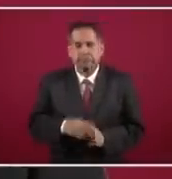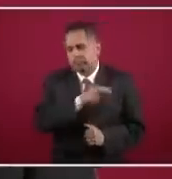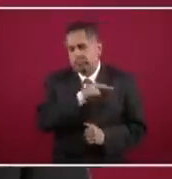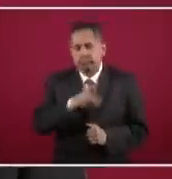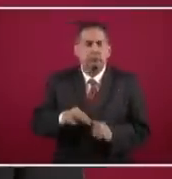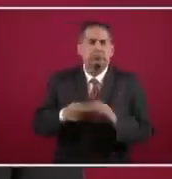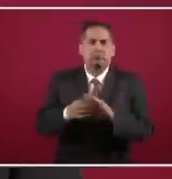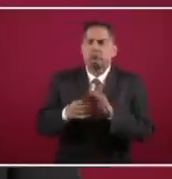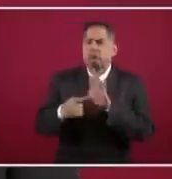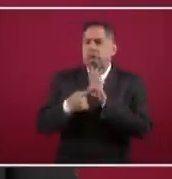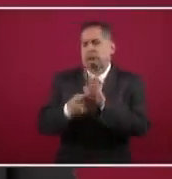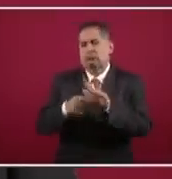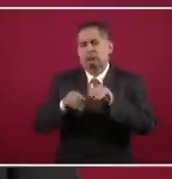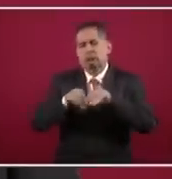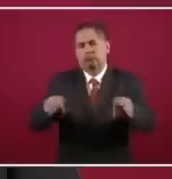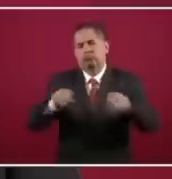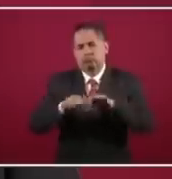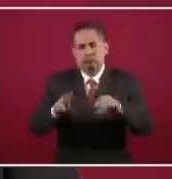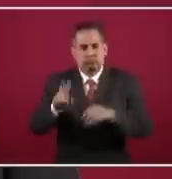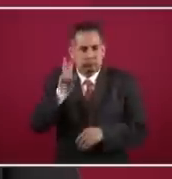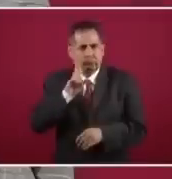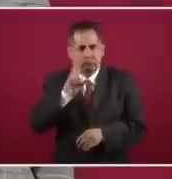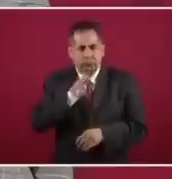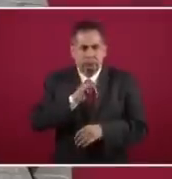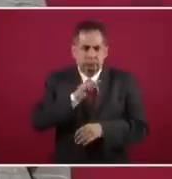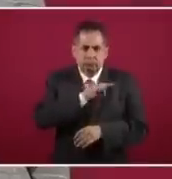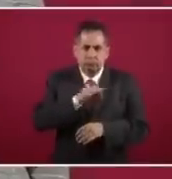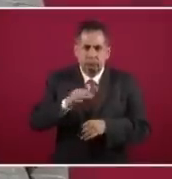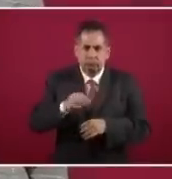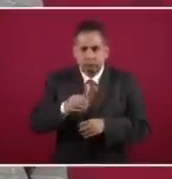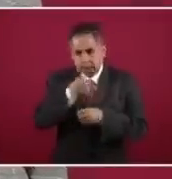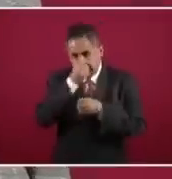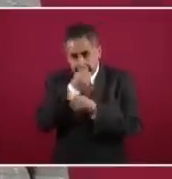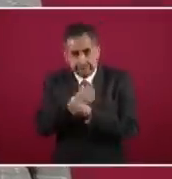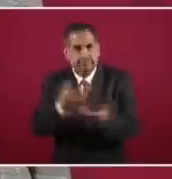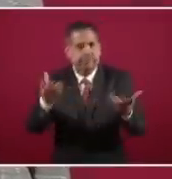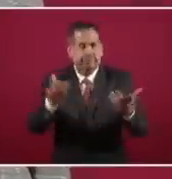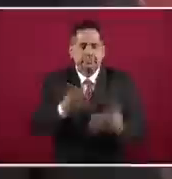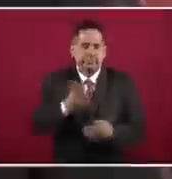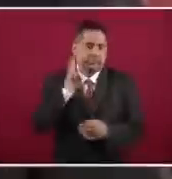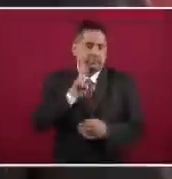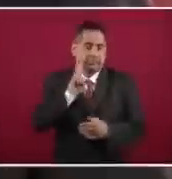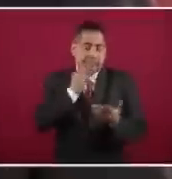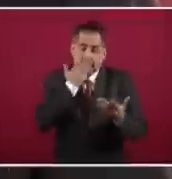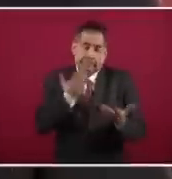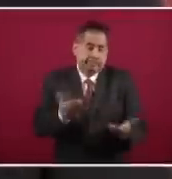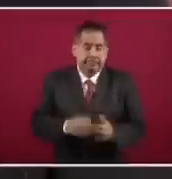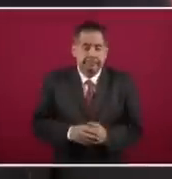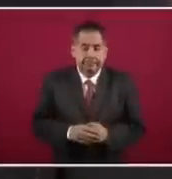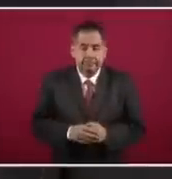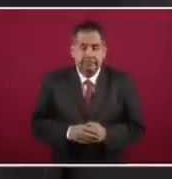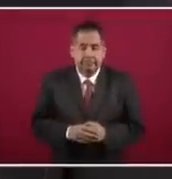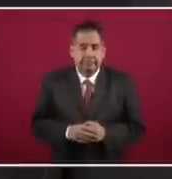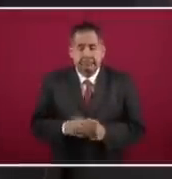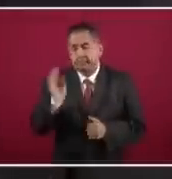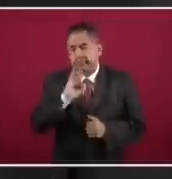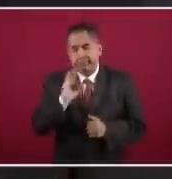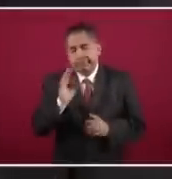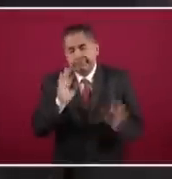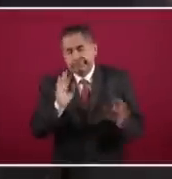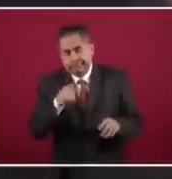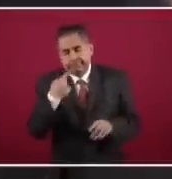pudieran dar a conocer ese código de ética. Lo pueden hacer, desde